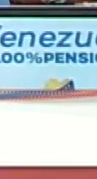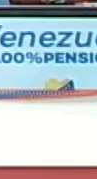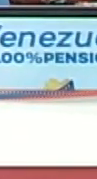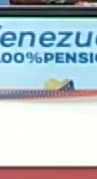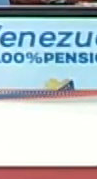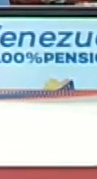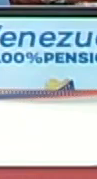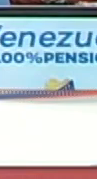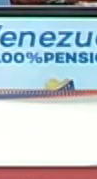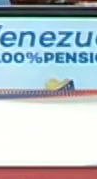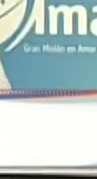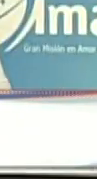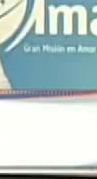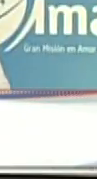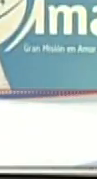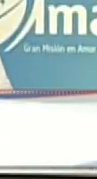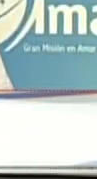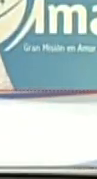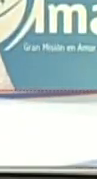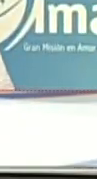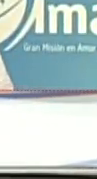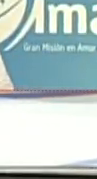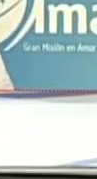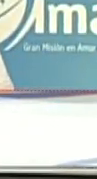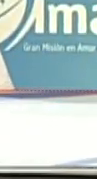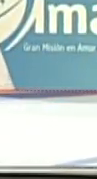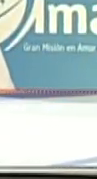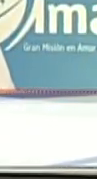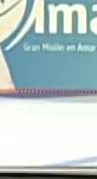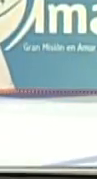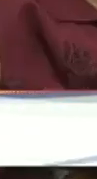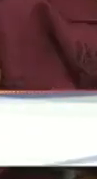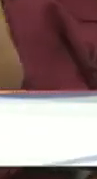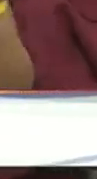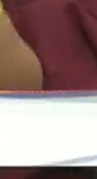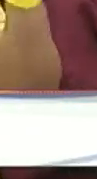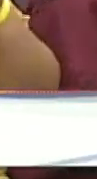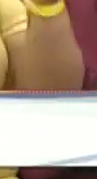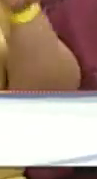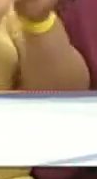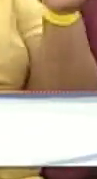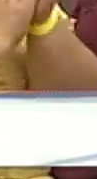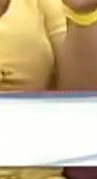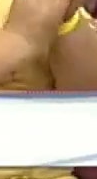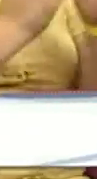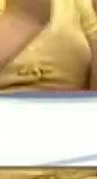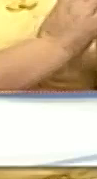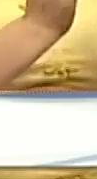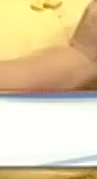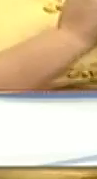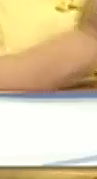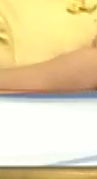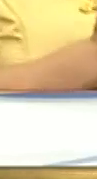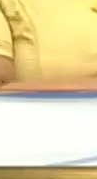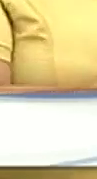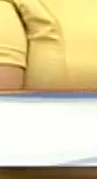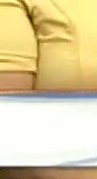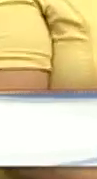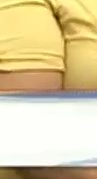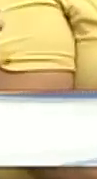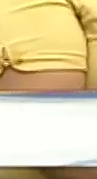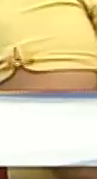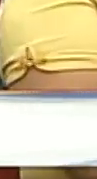fijando falsamente el precio del dólar. Llevamos 100 y pico y vamos a llegar a más de